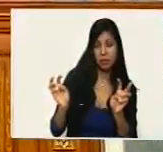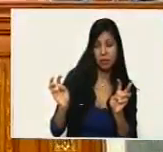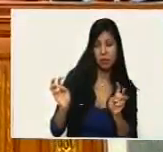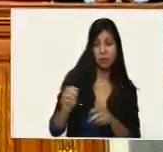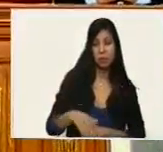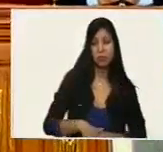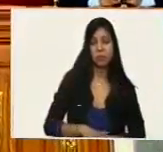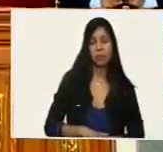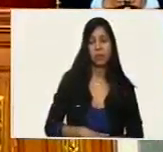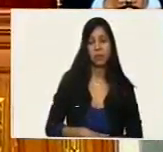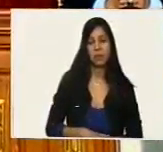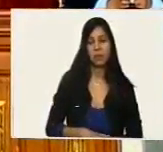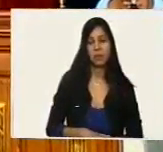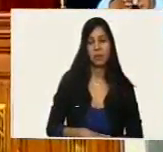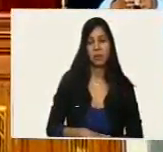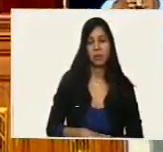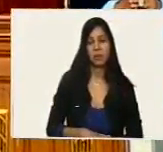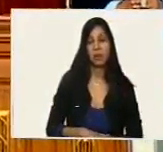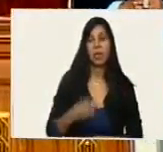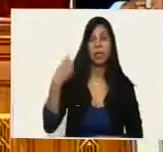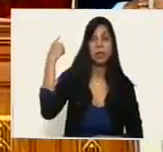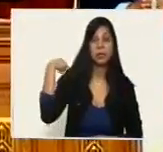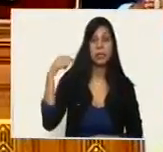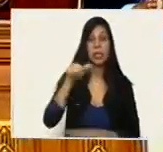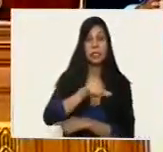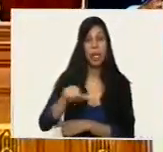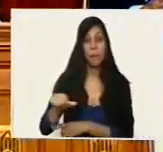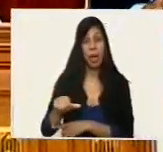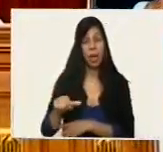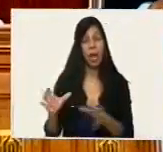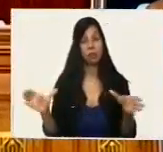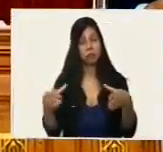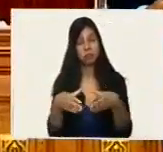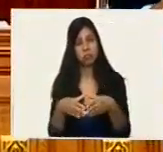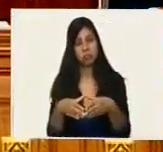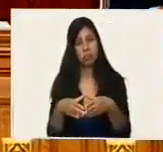constituyente. La semana pasada